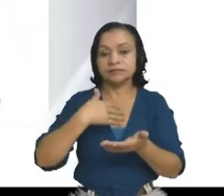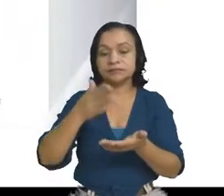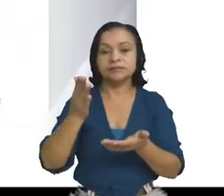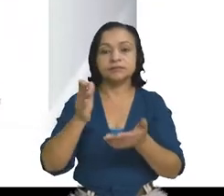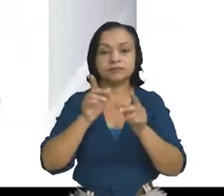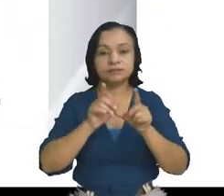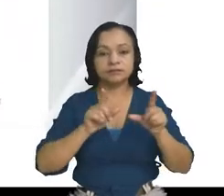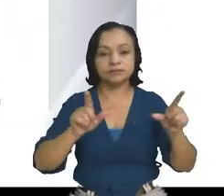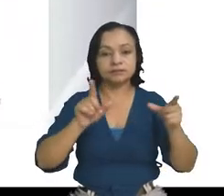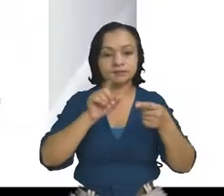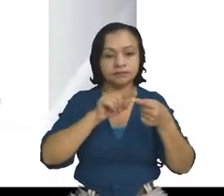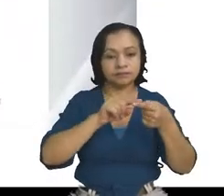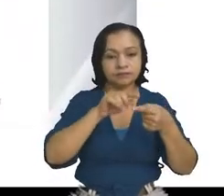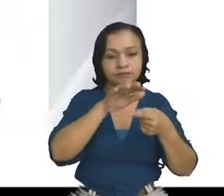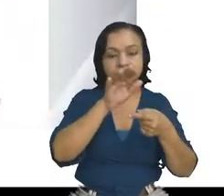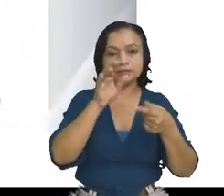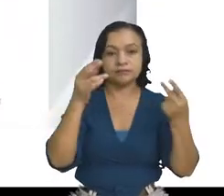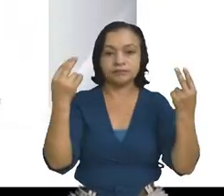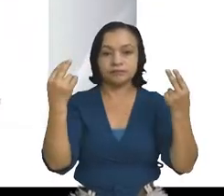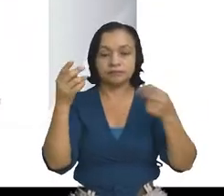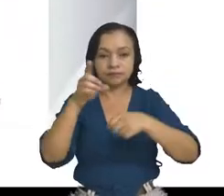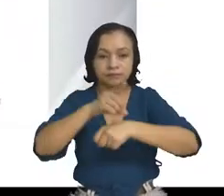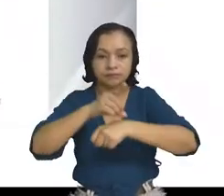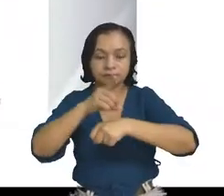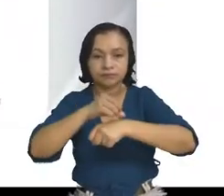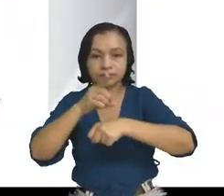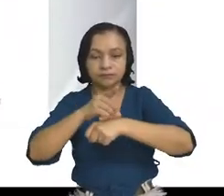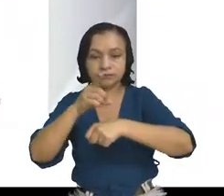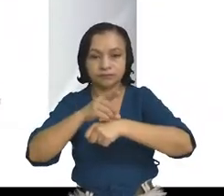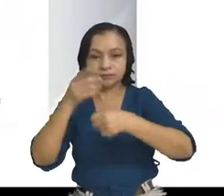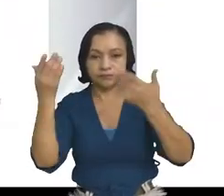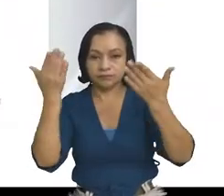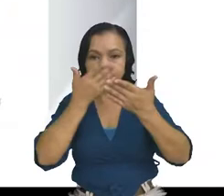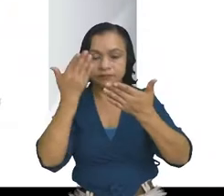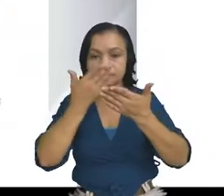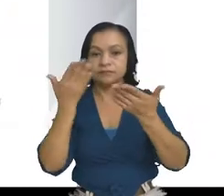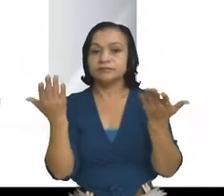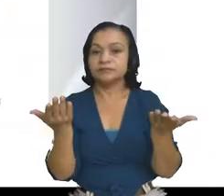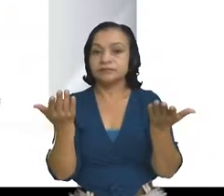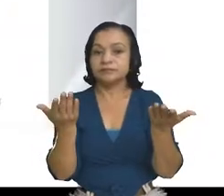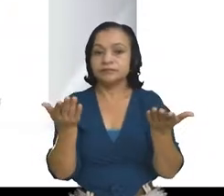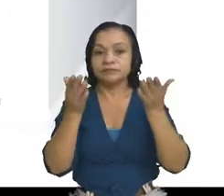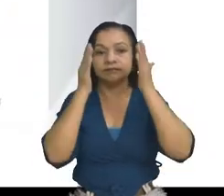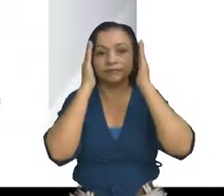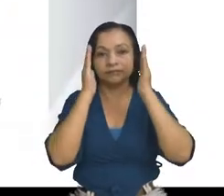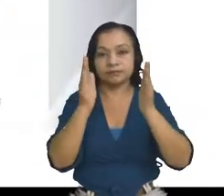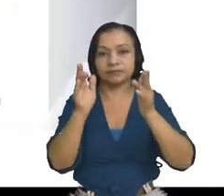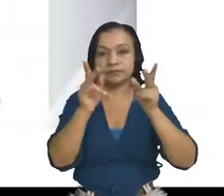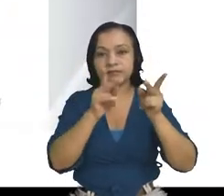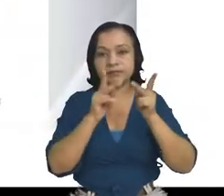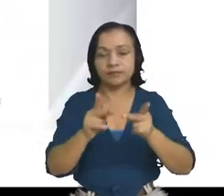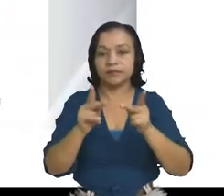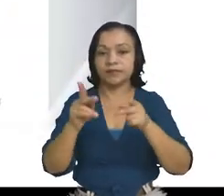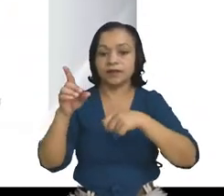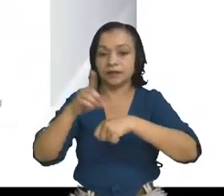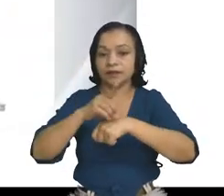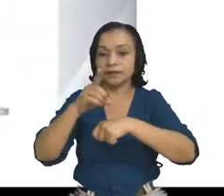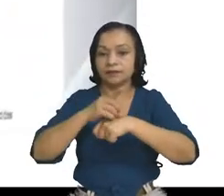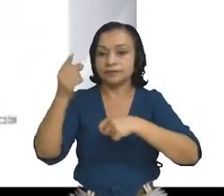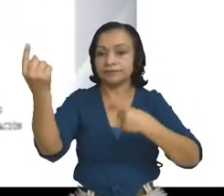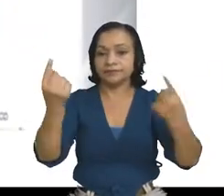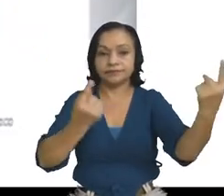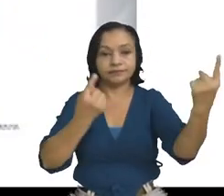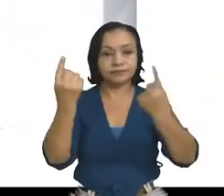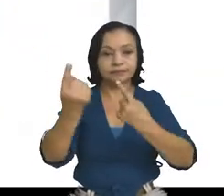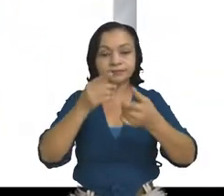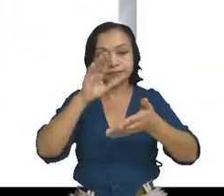áreas administrativas, área de docencia, porque además este hospital no solamente actualmente da atención a pacientes, sino que también es un lugar donde hay